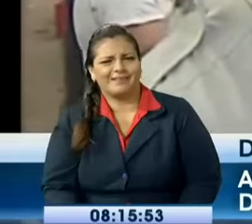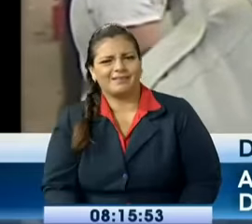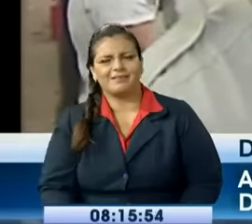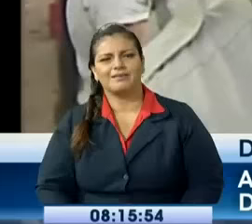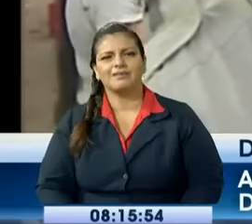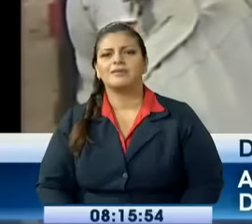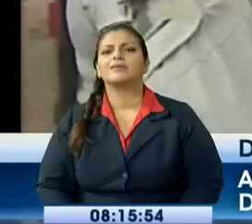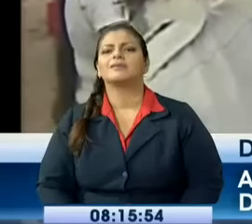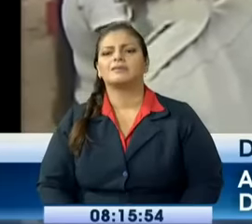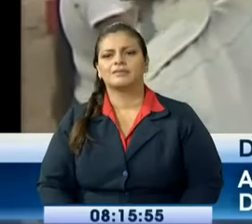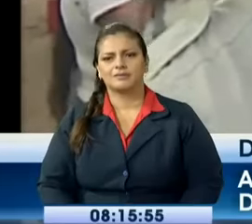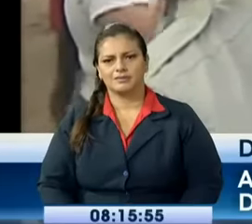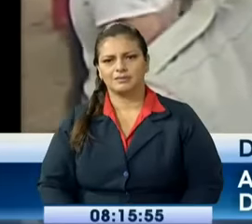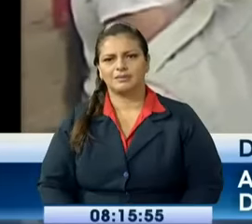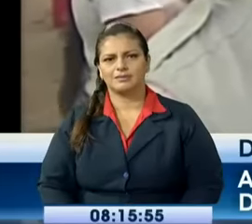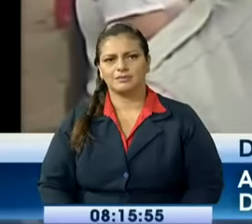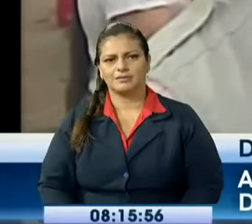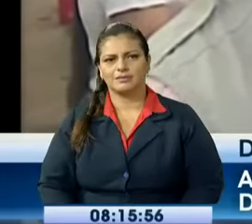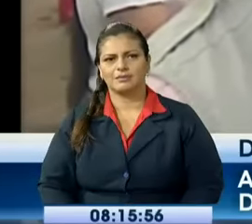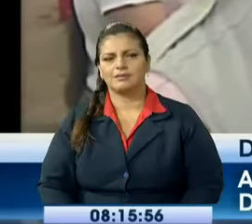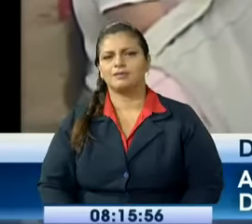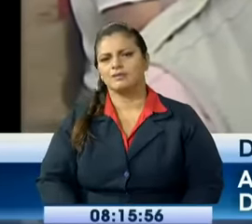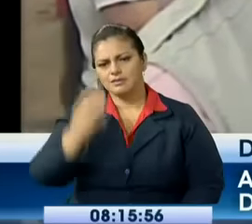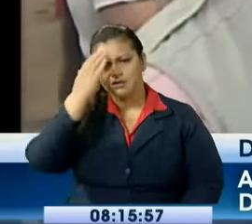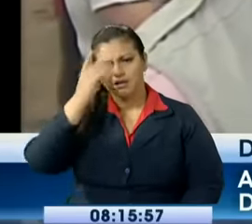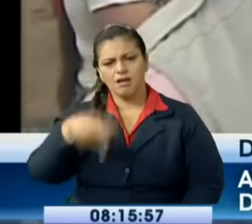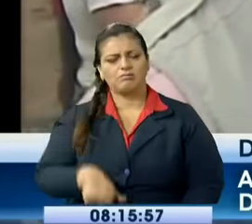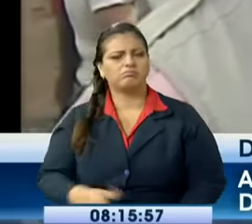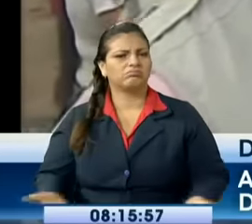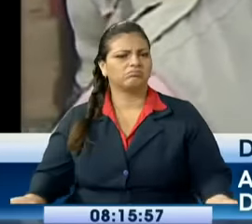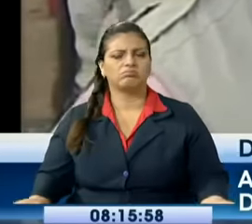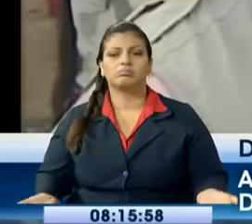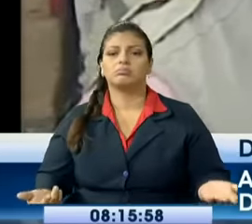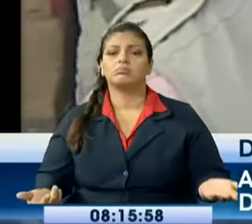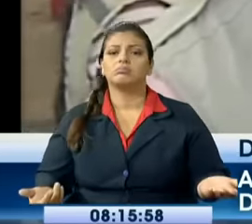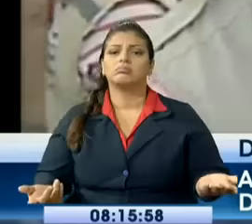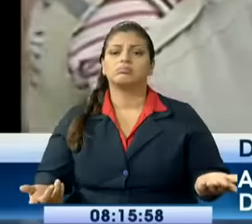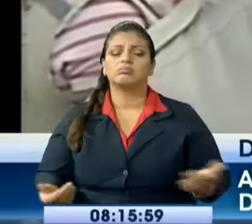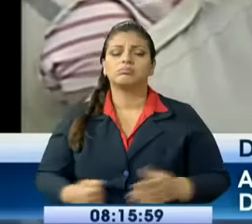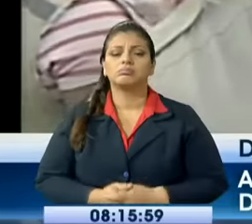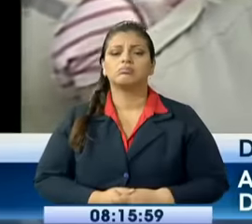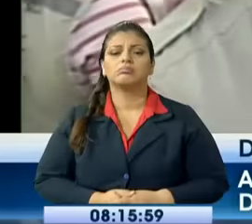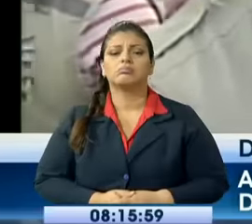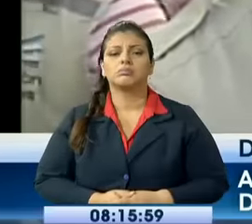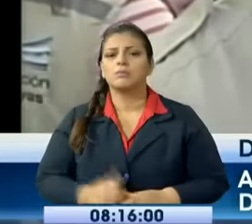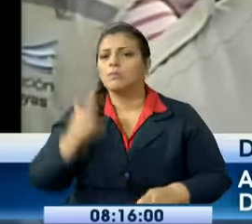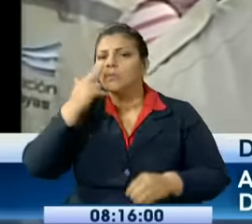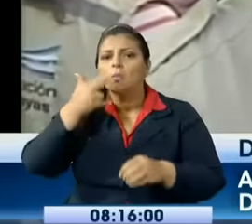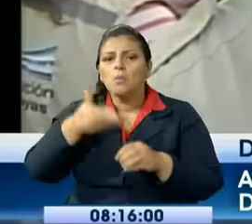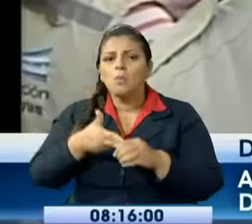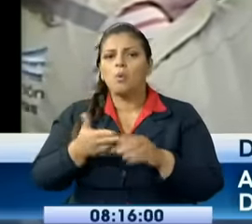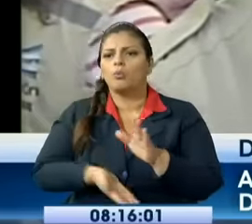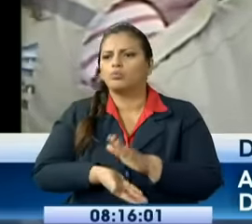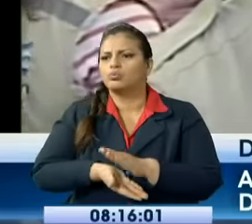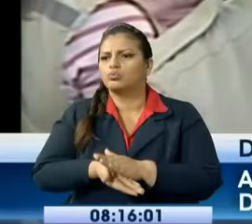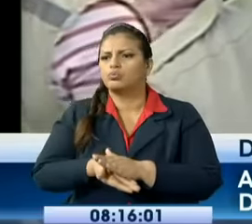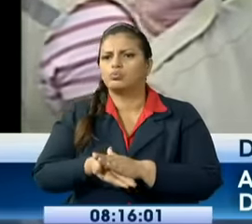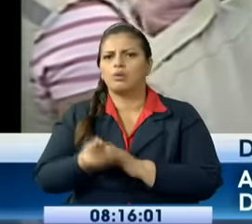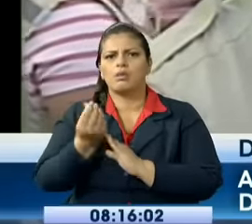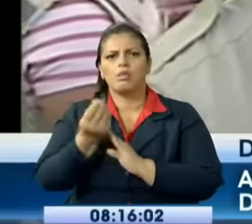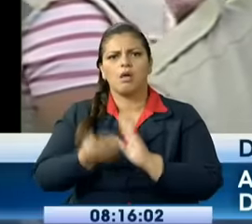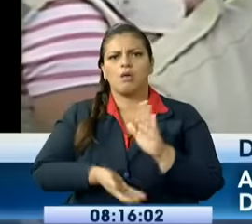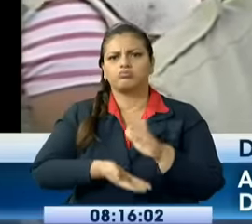los carros, no hay vías interrumpidas, no ha habido alza de combustible, no ha habido alza de